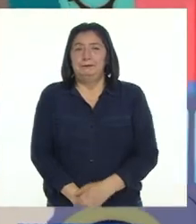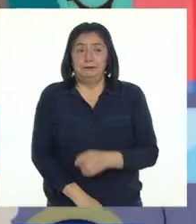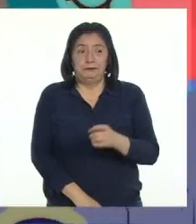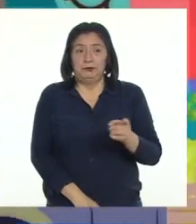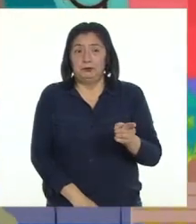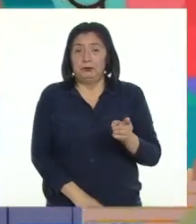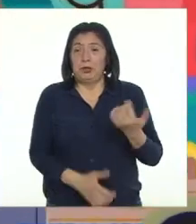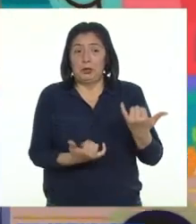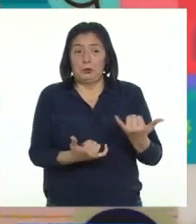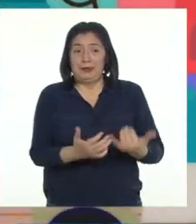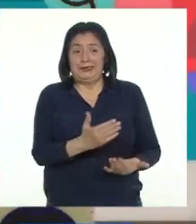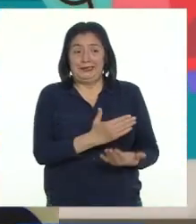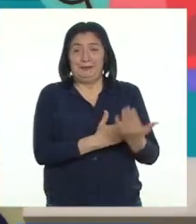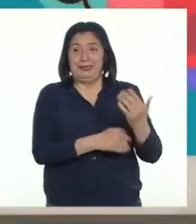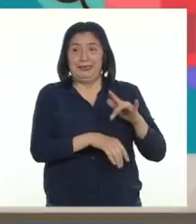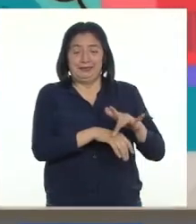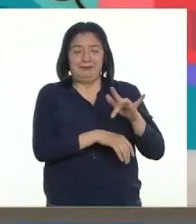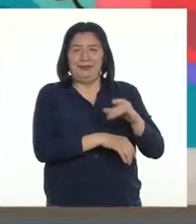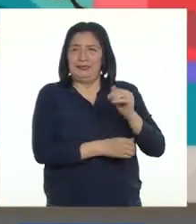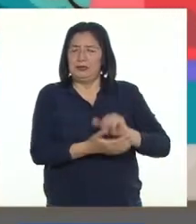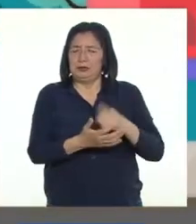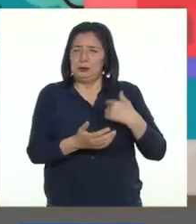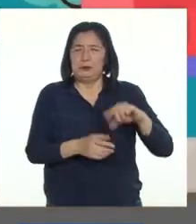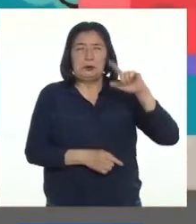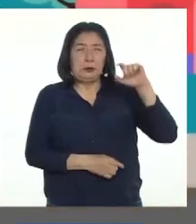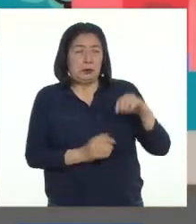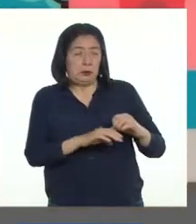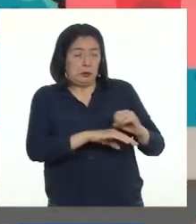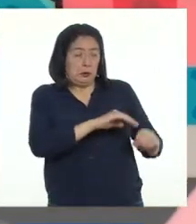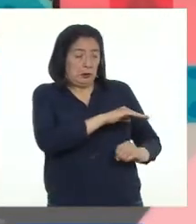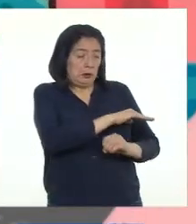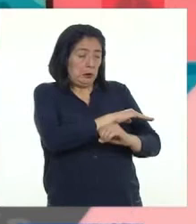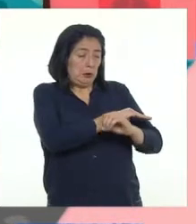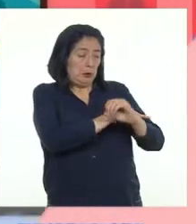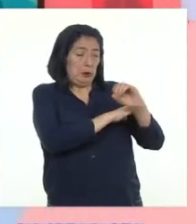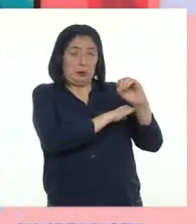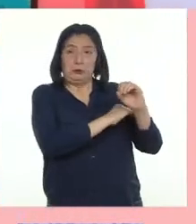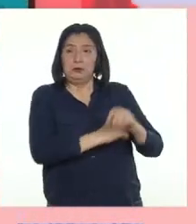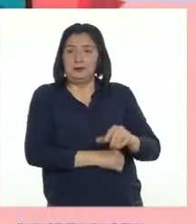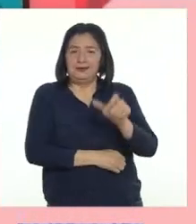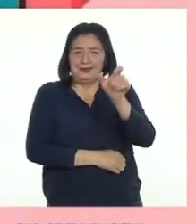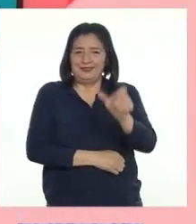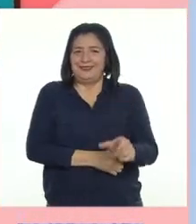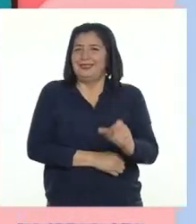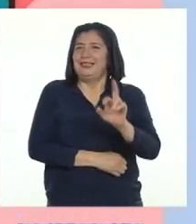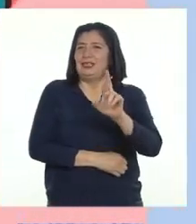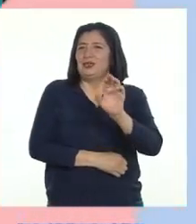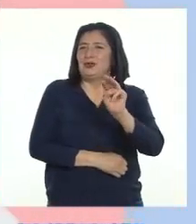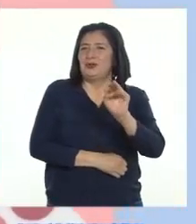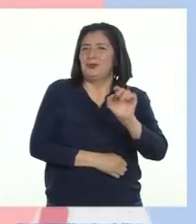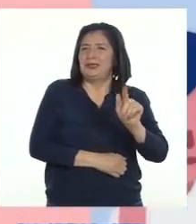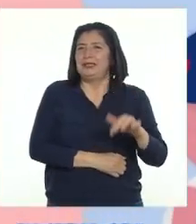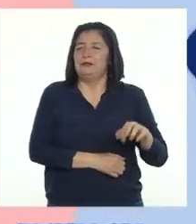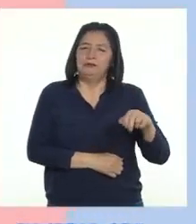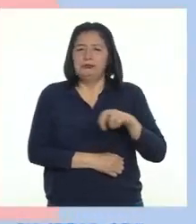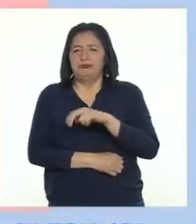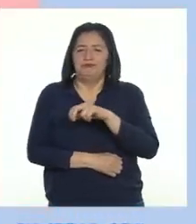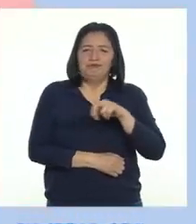Es muy temprano en la mañana. Apenas el sol aparece. Y Romina con mucho entusiasmo va y